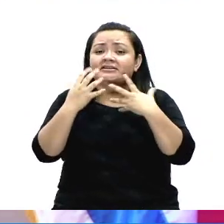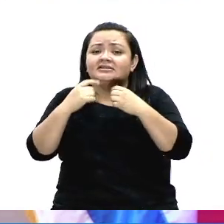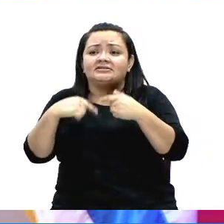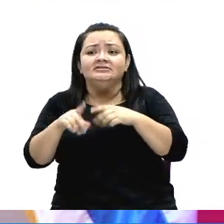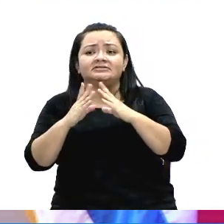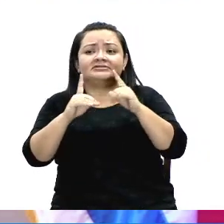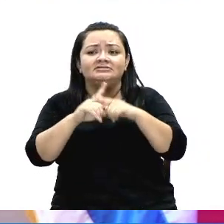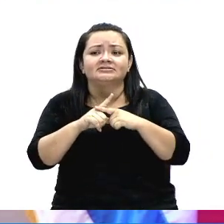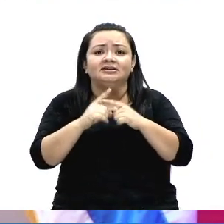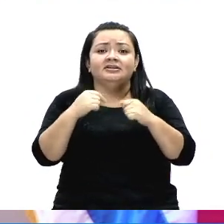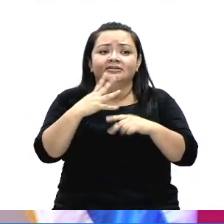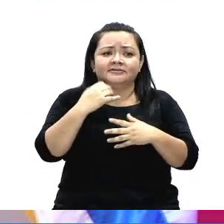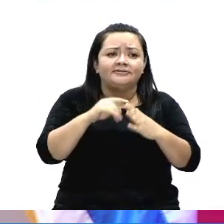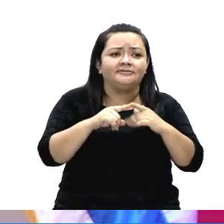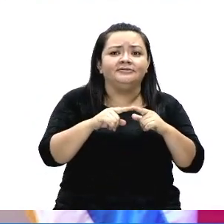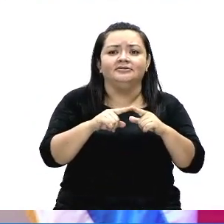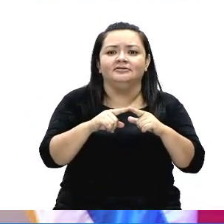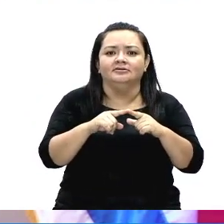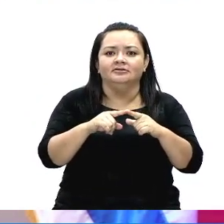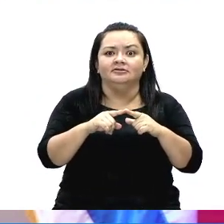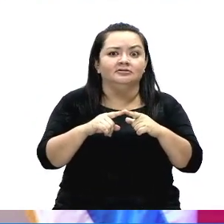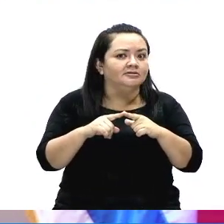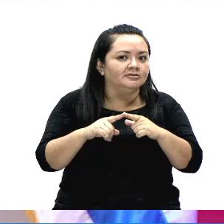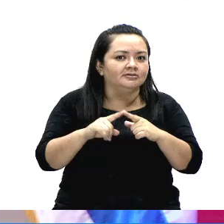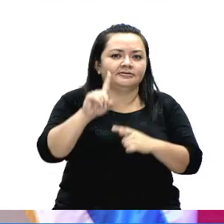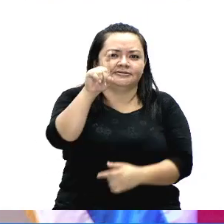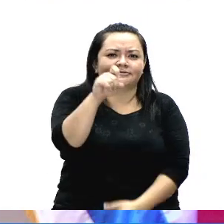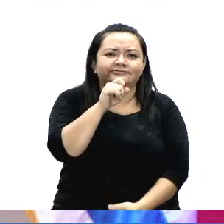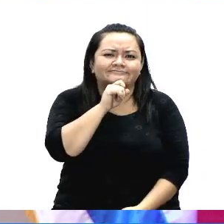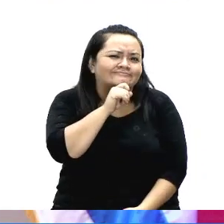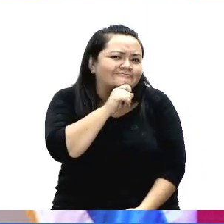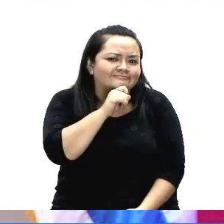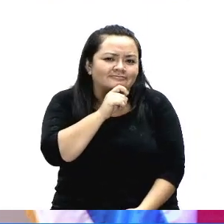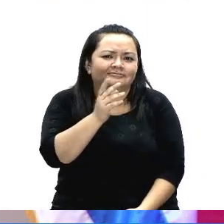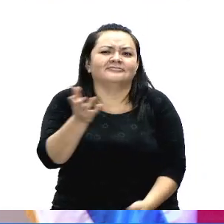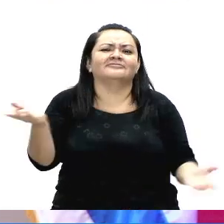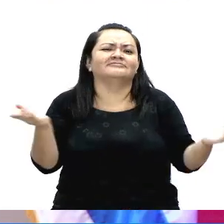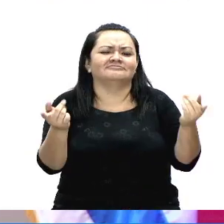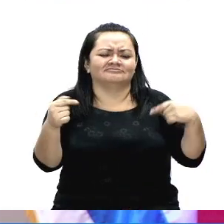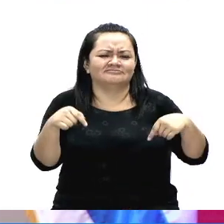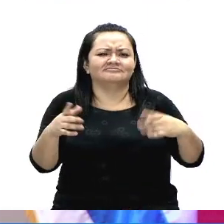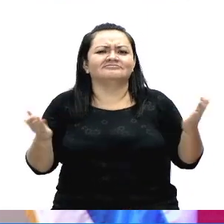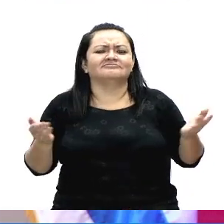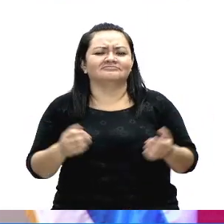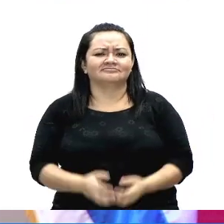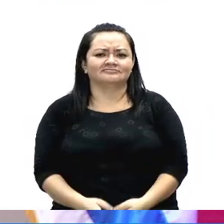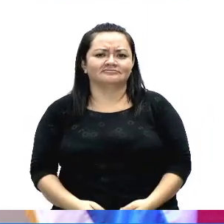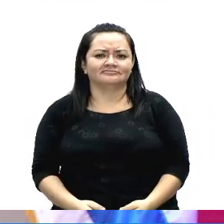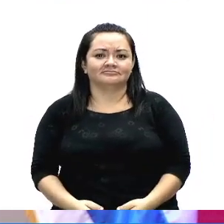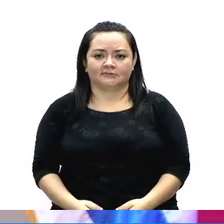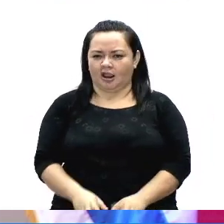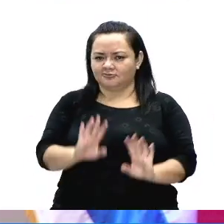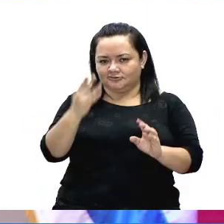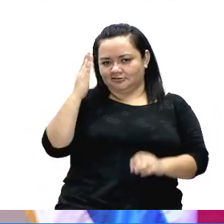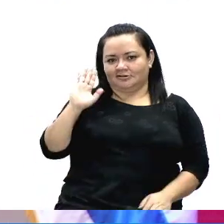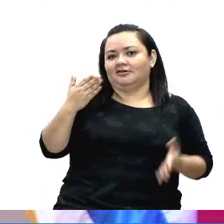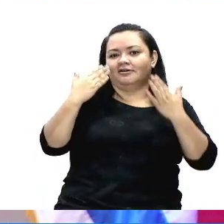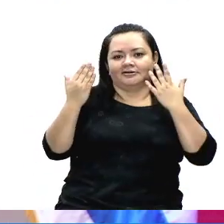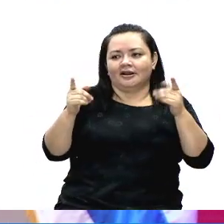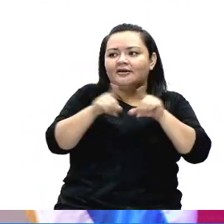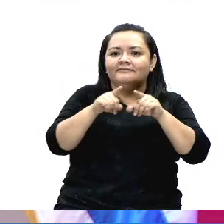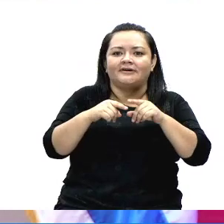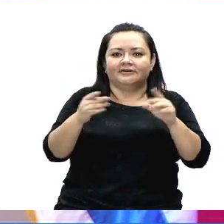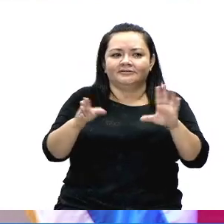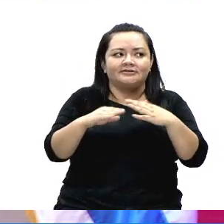quiero volver a la iglesia y quiero volver a la iglesia y la pregunta es a qué ay usted no se alegra que la hermana en las